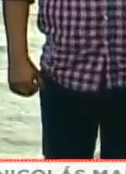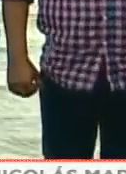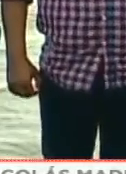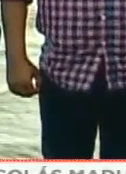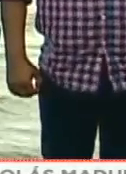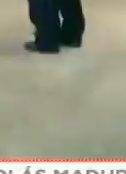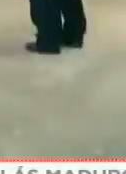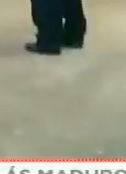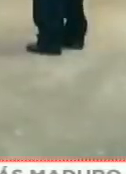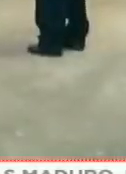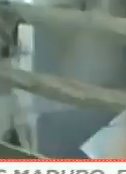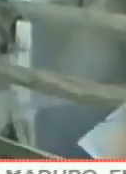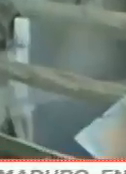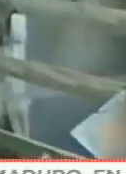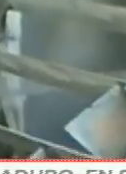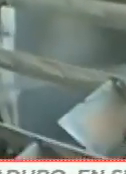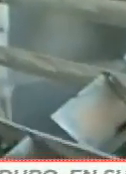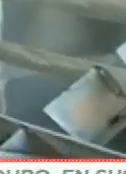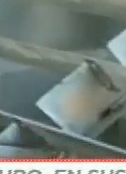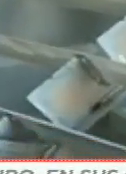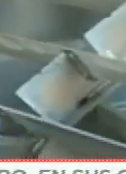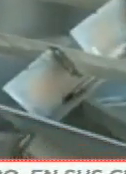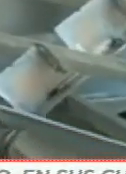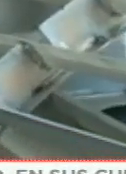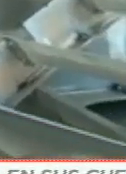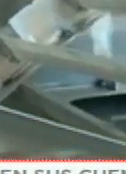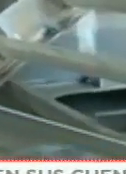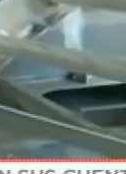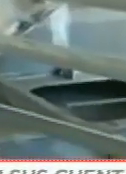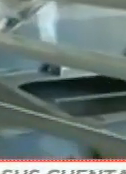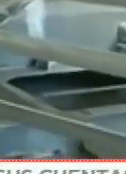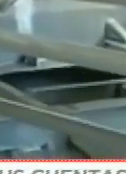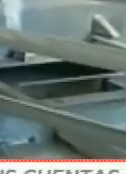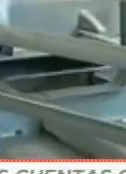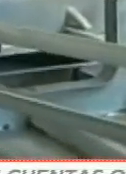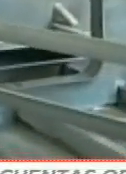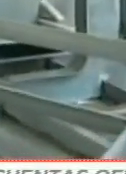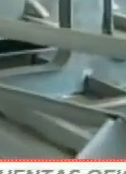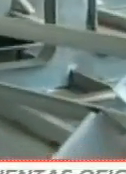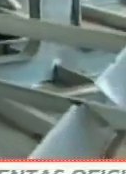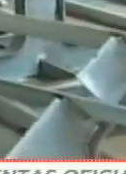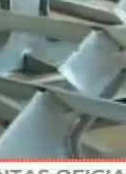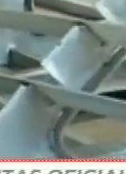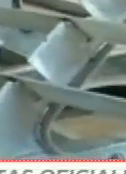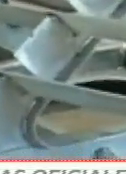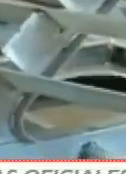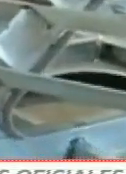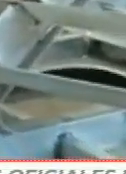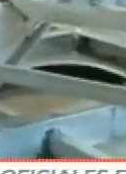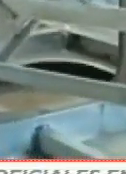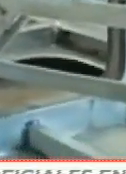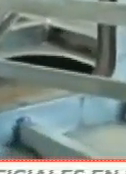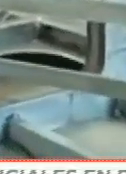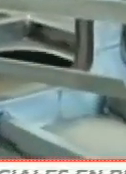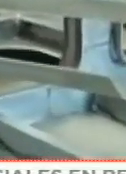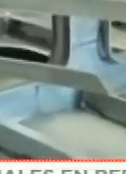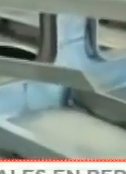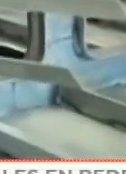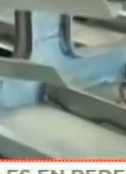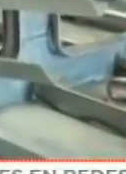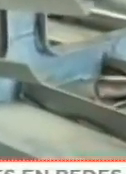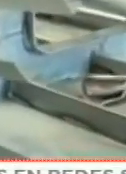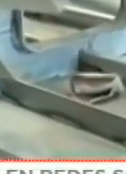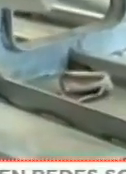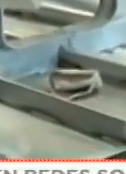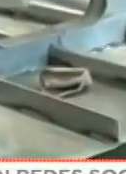presidente, en unión cívico-militar, aquí está nuestra Fuerza Armada, aquí está nuestro sector privado que tiene la alianza con el INEA, con